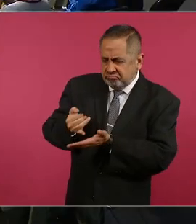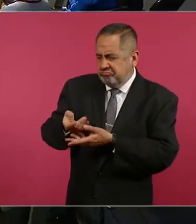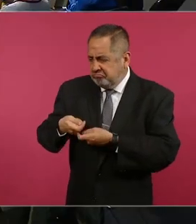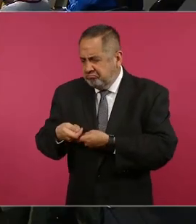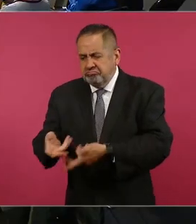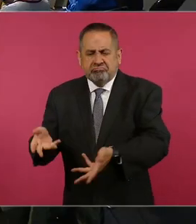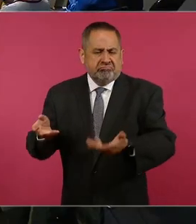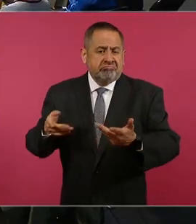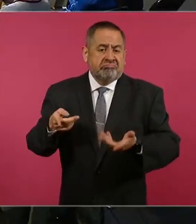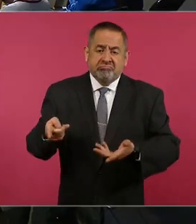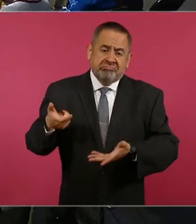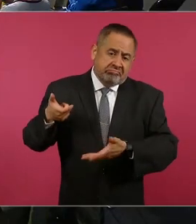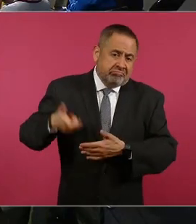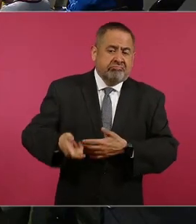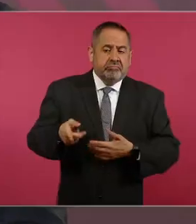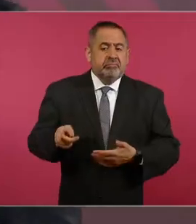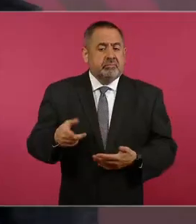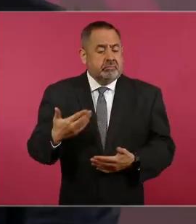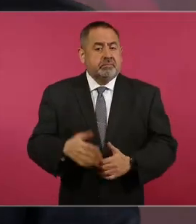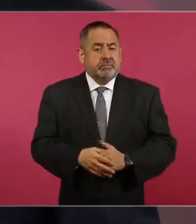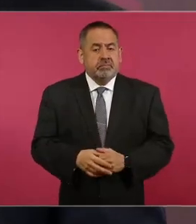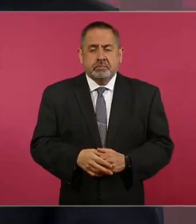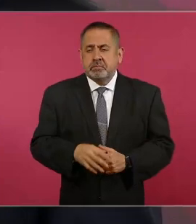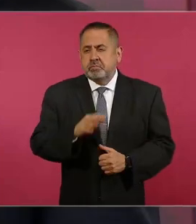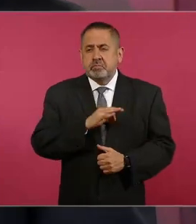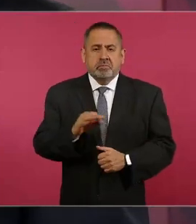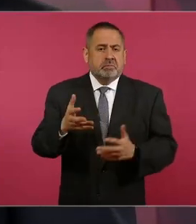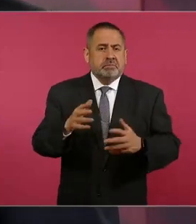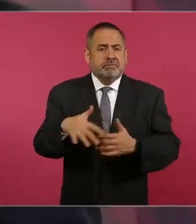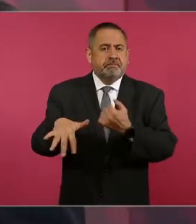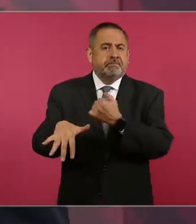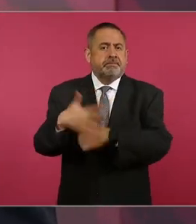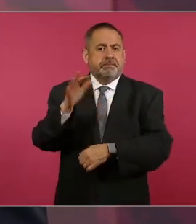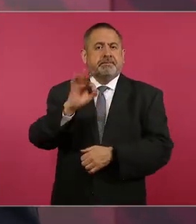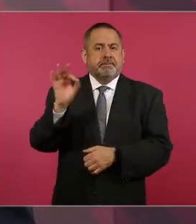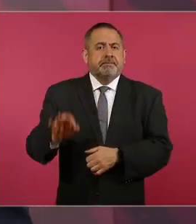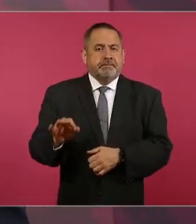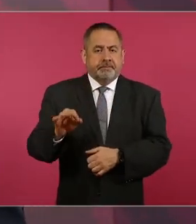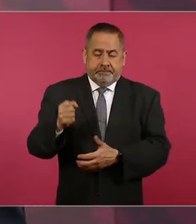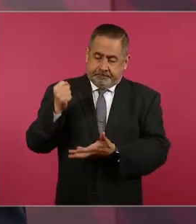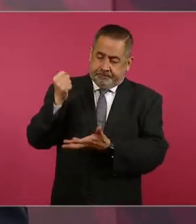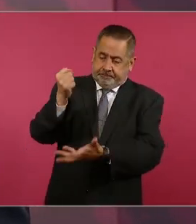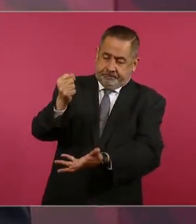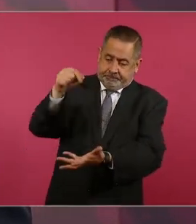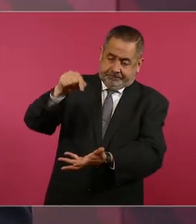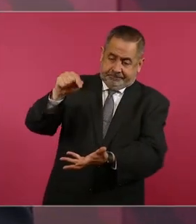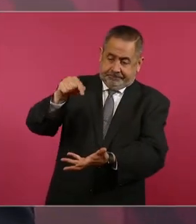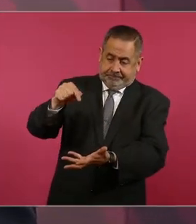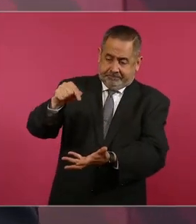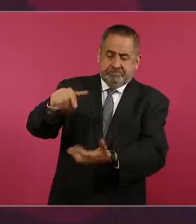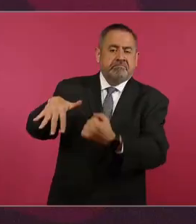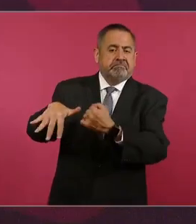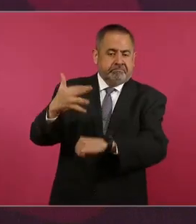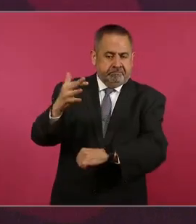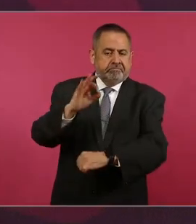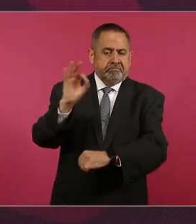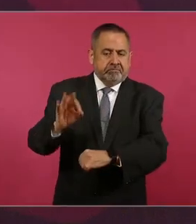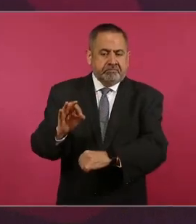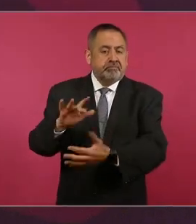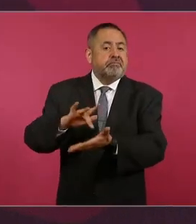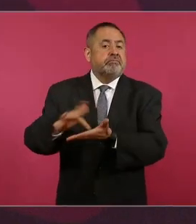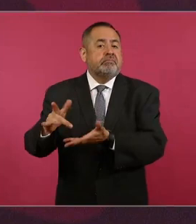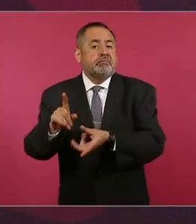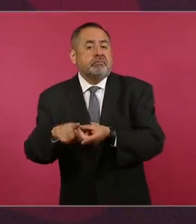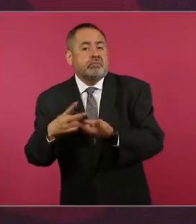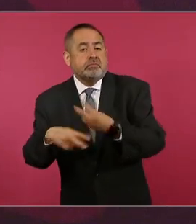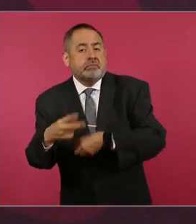hacienda pública. Todavía como un 15 por ciento del presupuesto tiene que ver